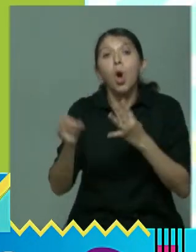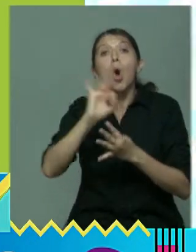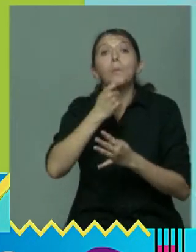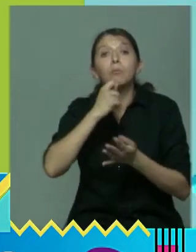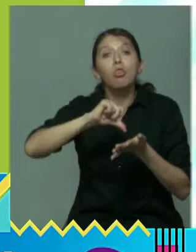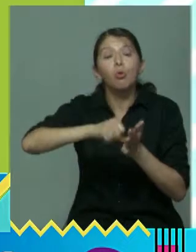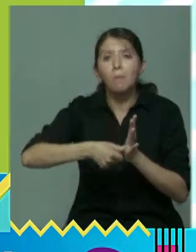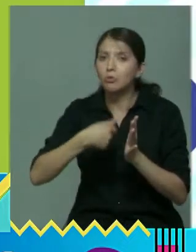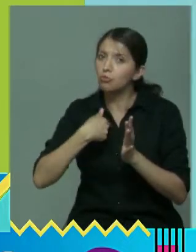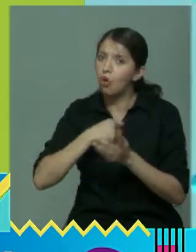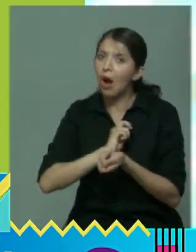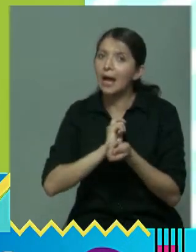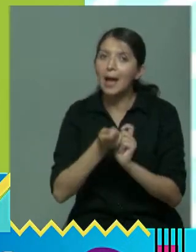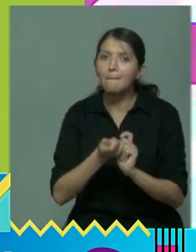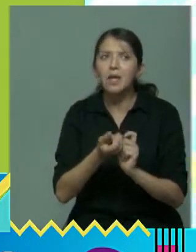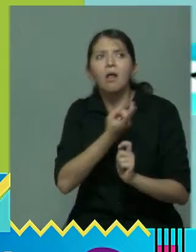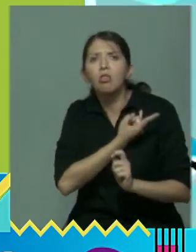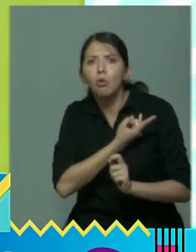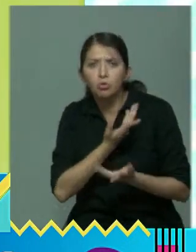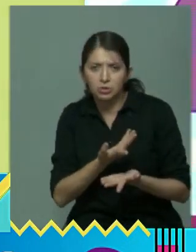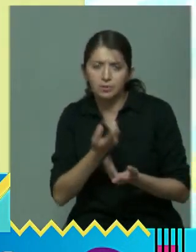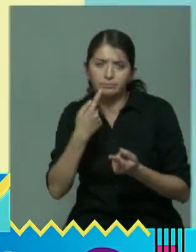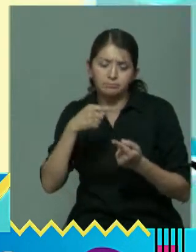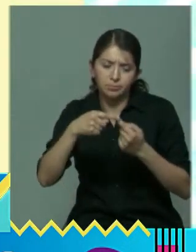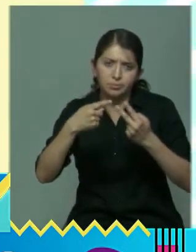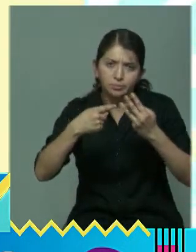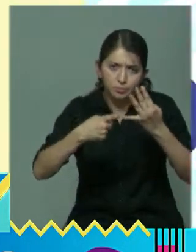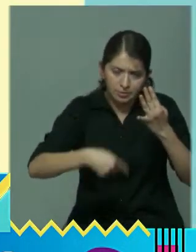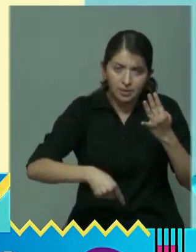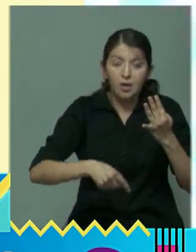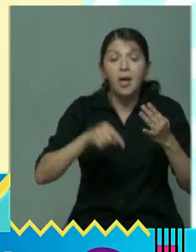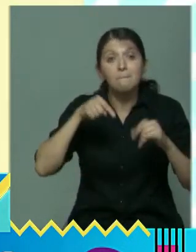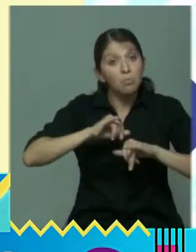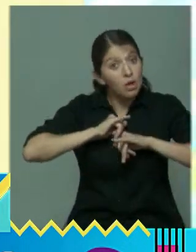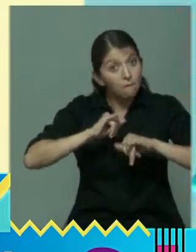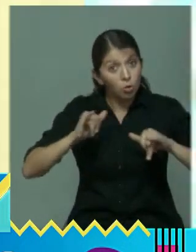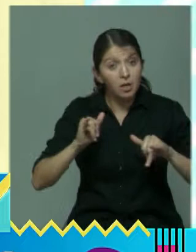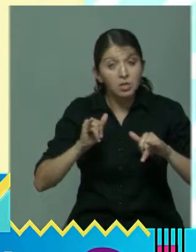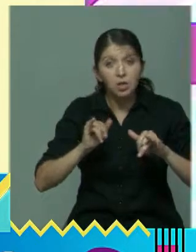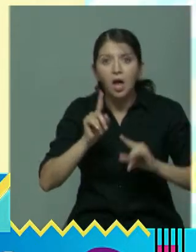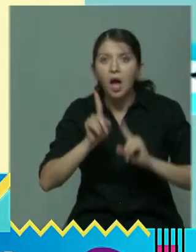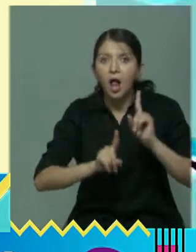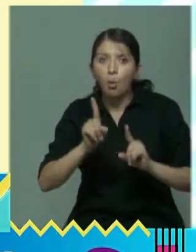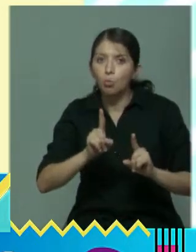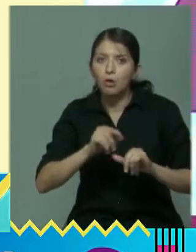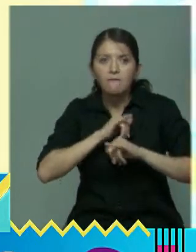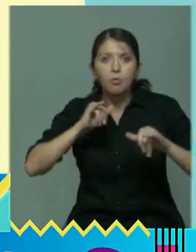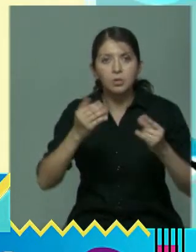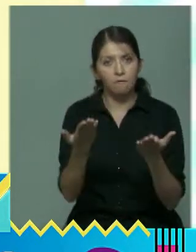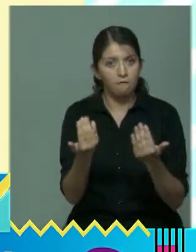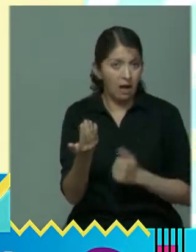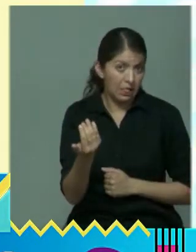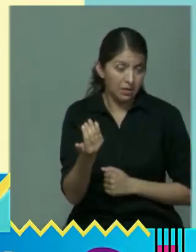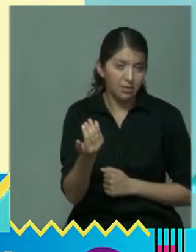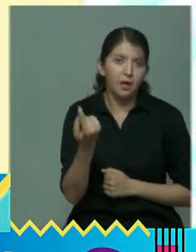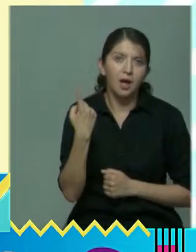¿cómo hago? Estas cuestiones que a veces es información y que no la tienen tan a mano, entonces poder tener esta